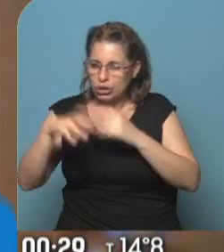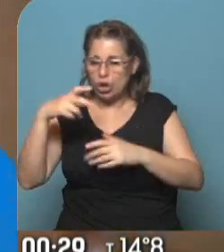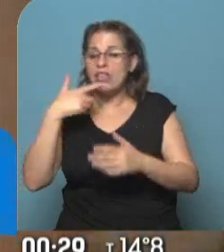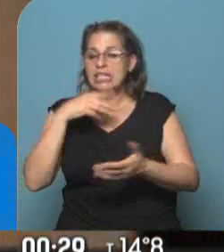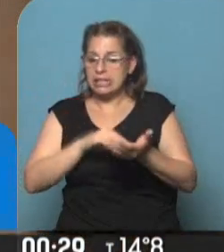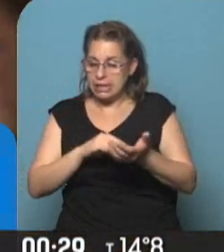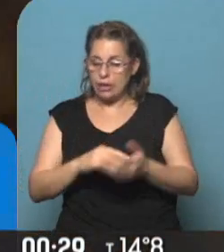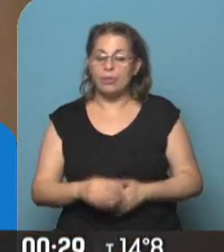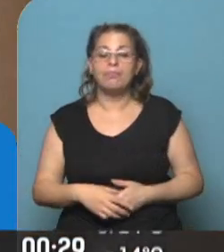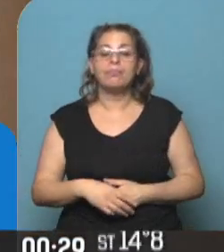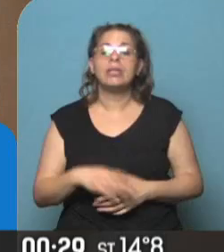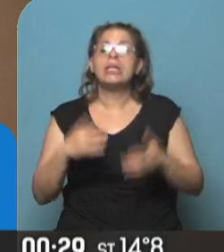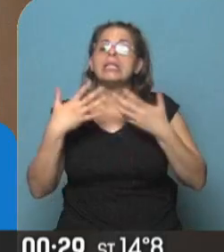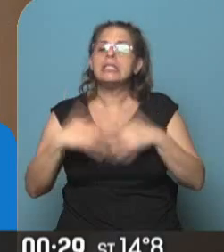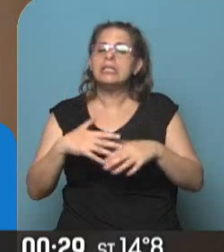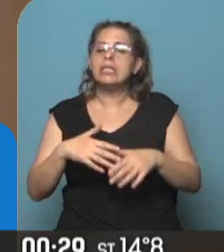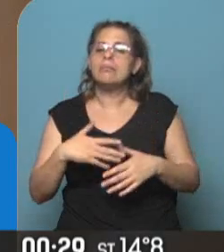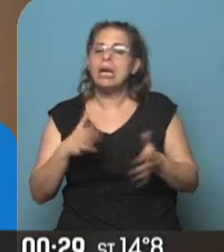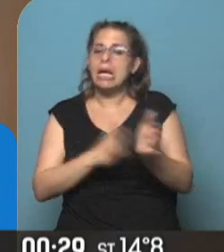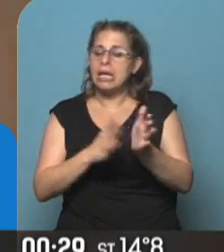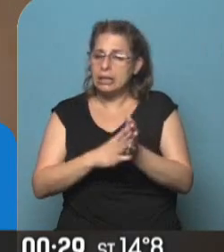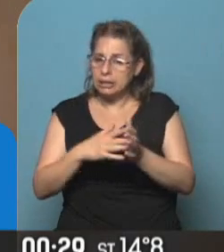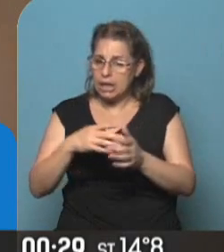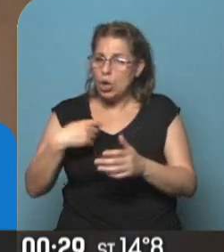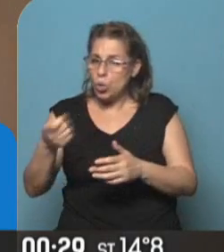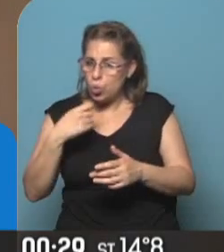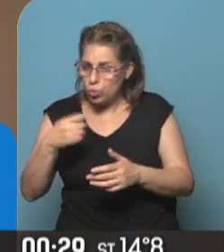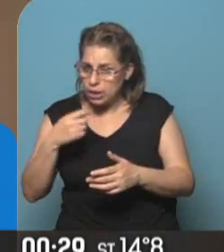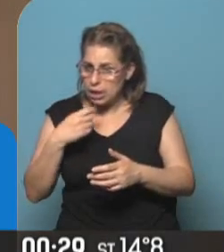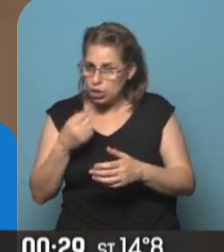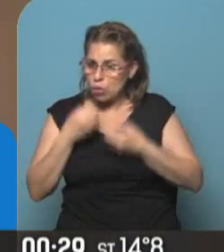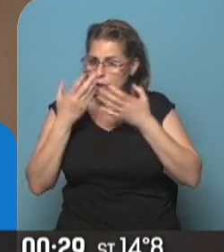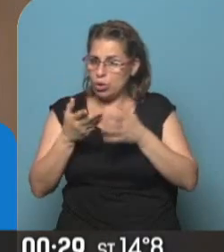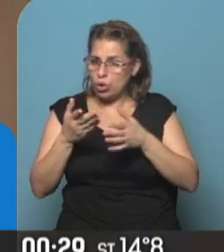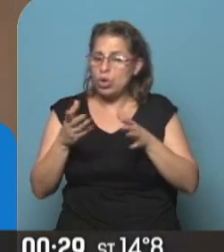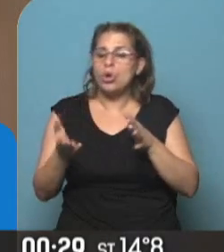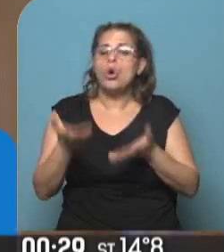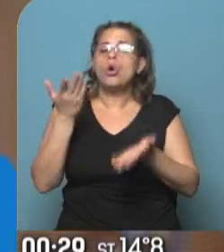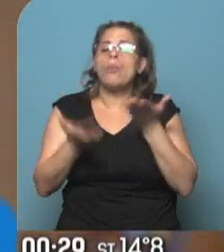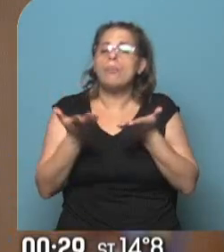crezca las jubilaciones en términos reales con respecto a la inflación.